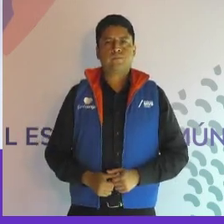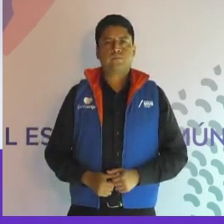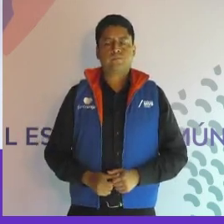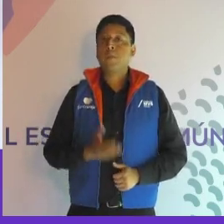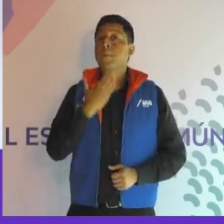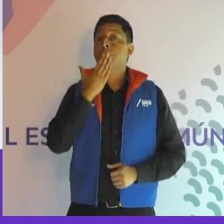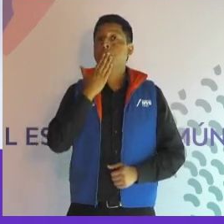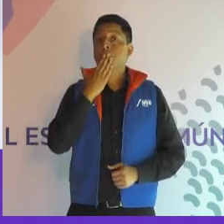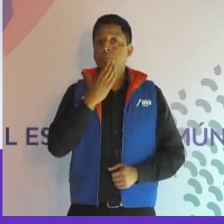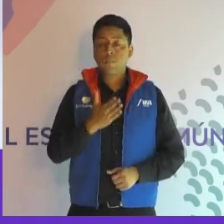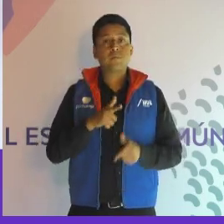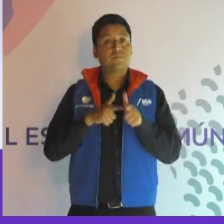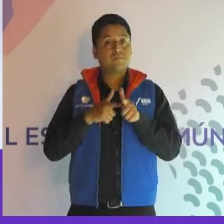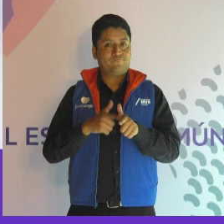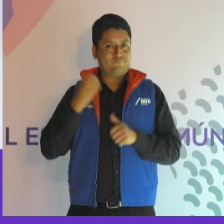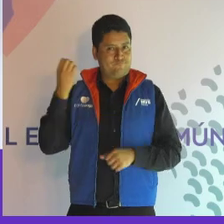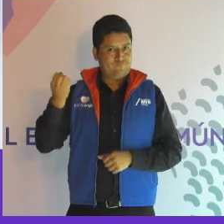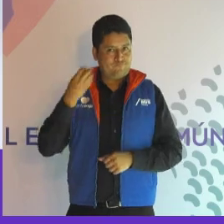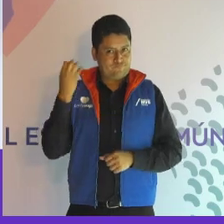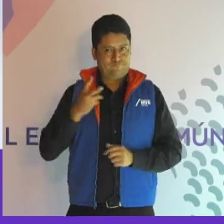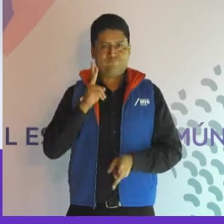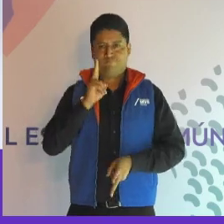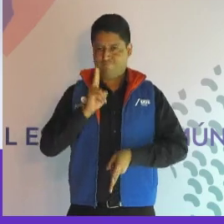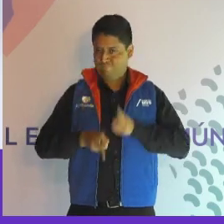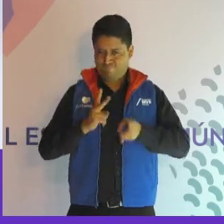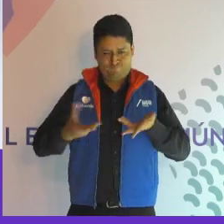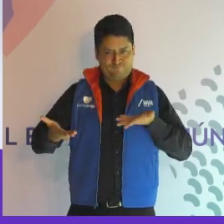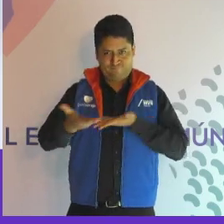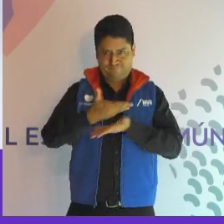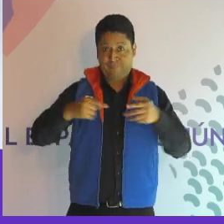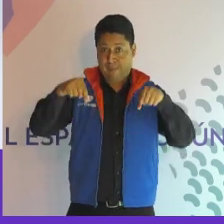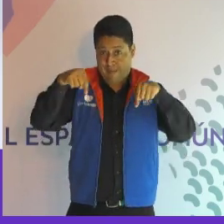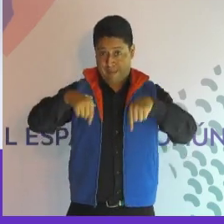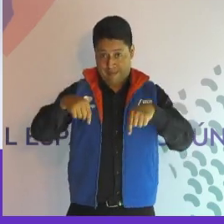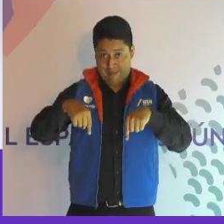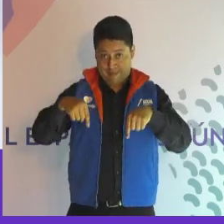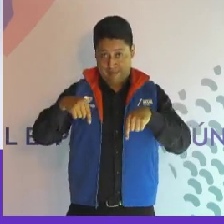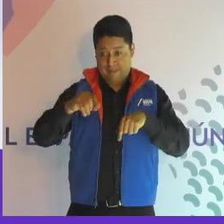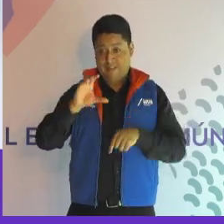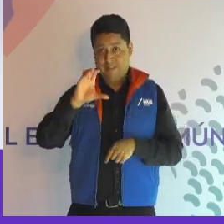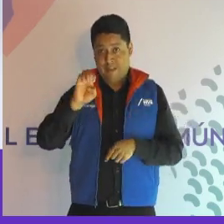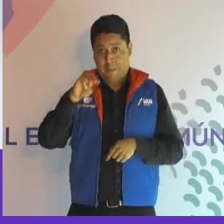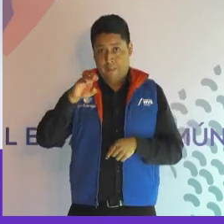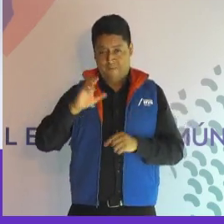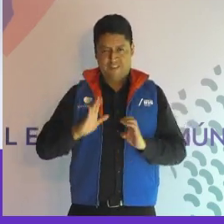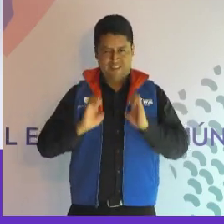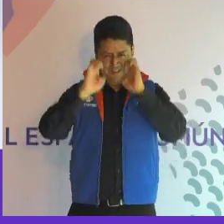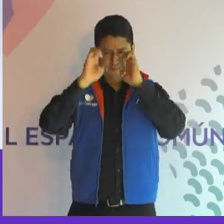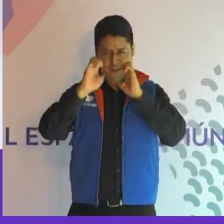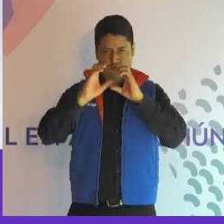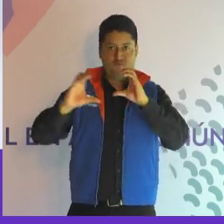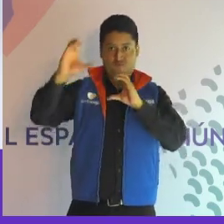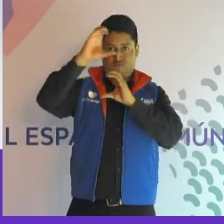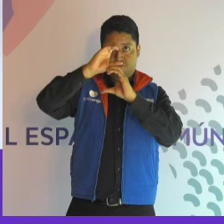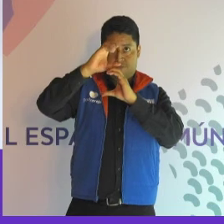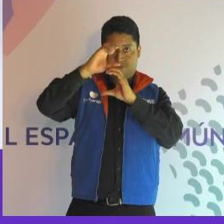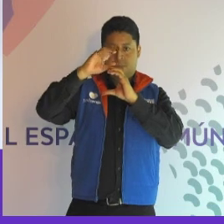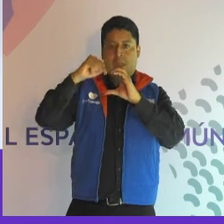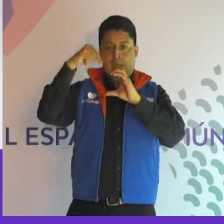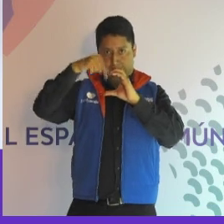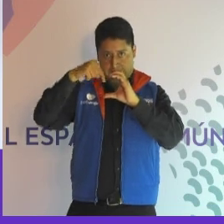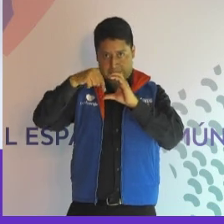que tenemos aquí en Casa CEMEFI, en dos salones, y en la transmisión también, pues el que ustedes hayan elegido. Así